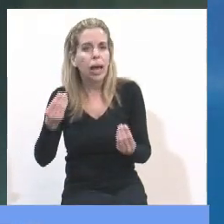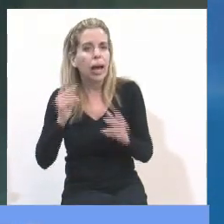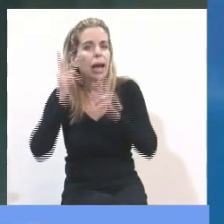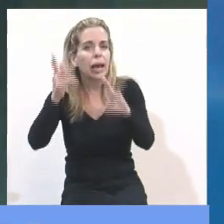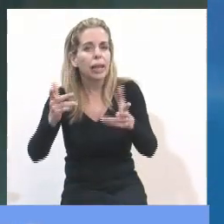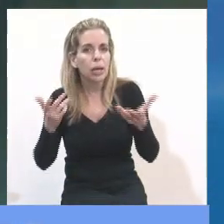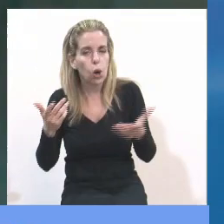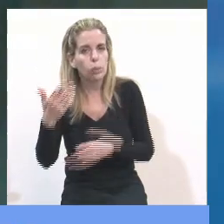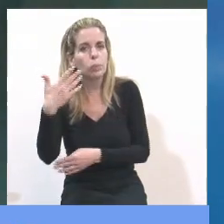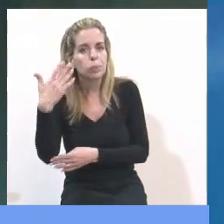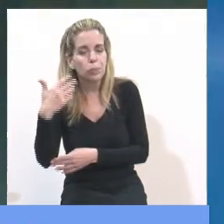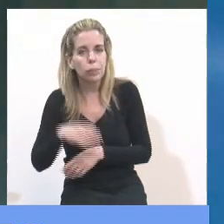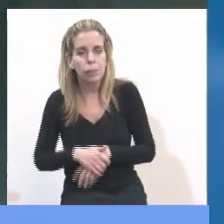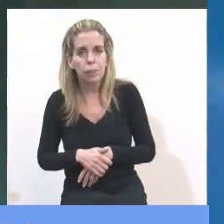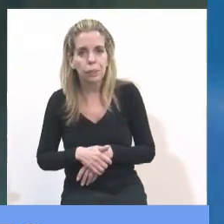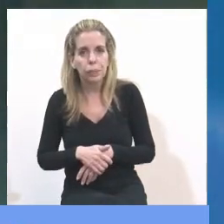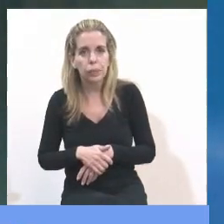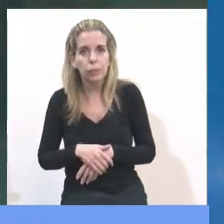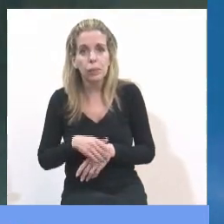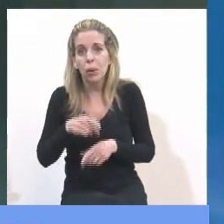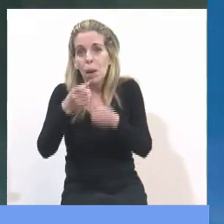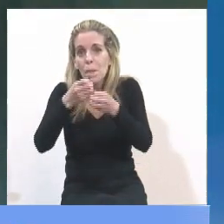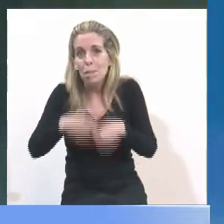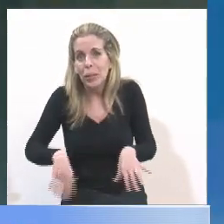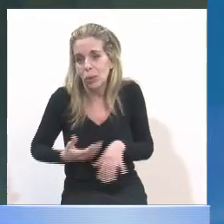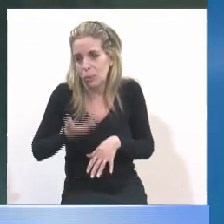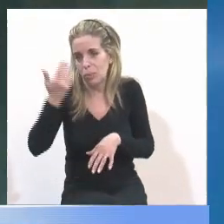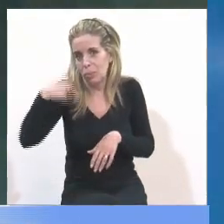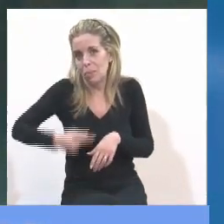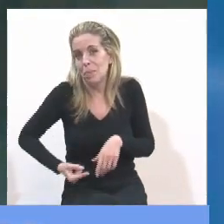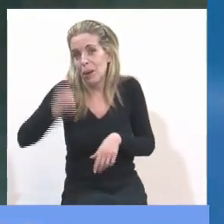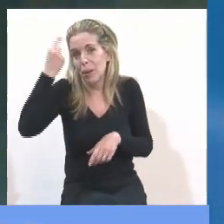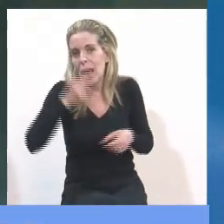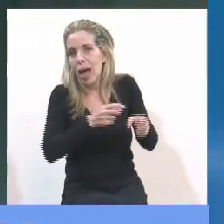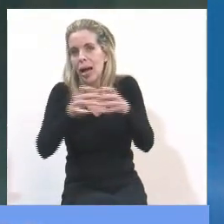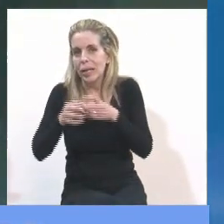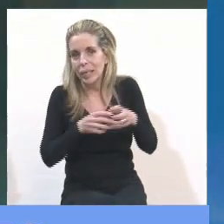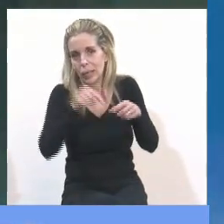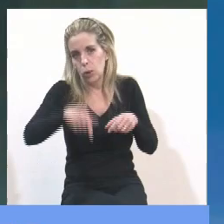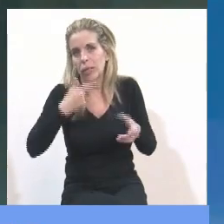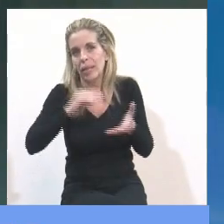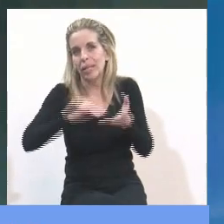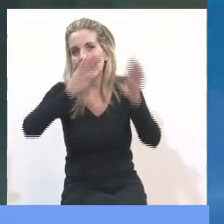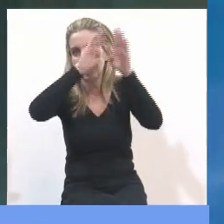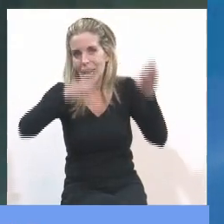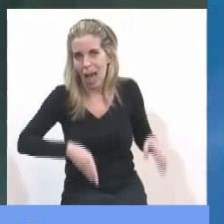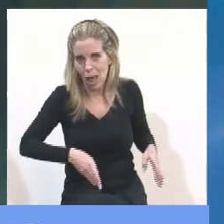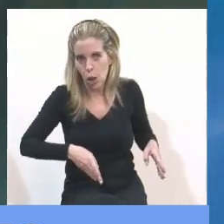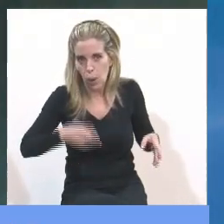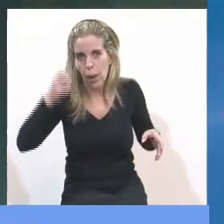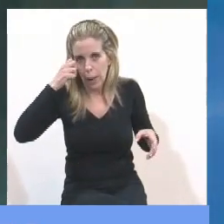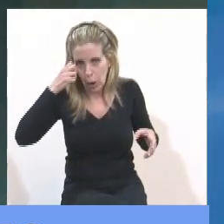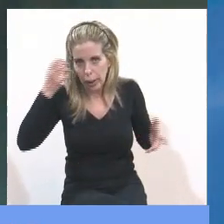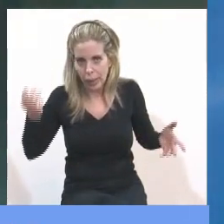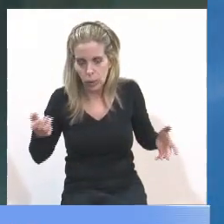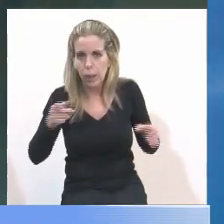Alberto Fernández, al abrir las sesiones ordinarias de este Congreso de la Nación, para que nadie